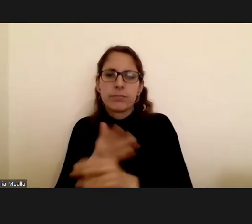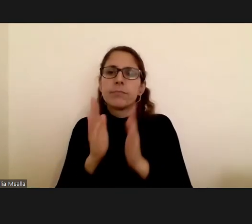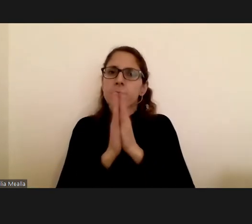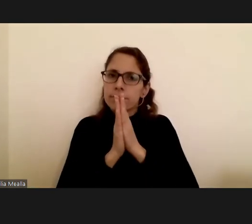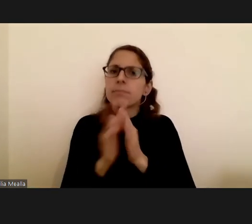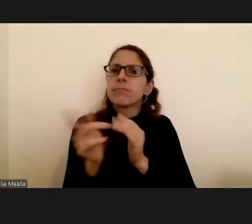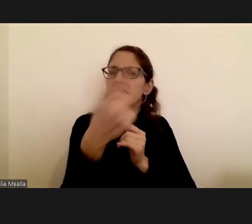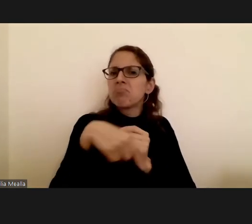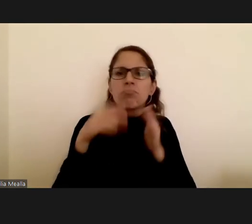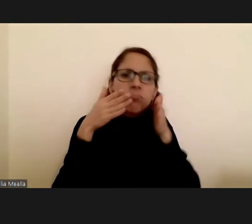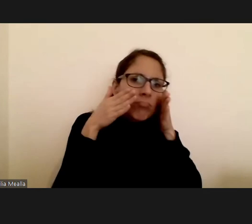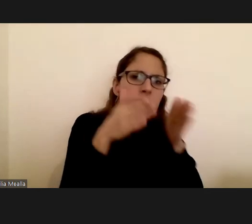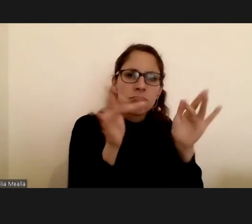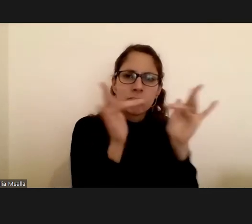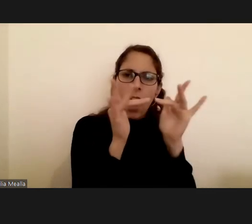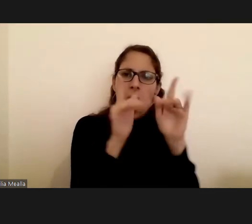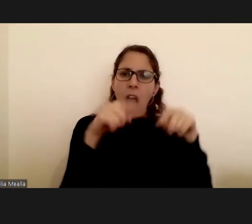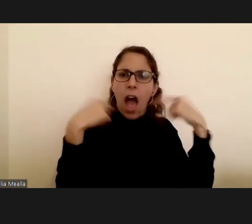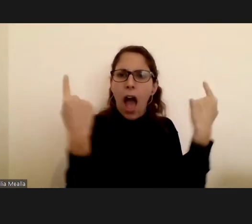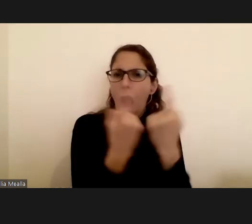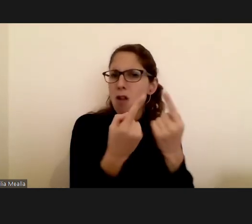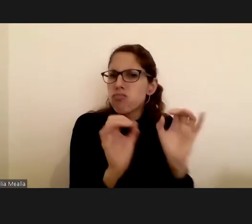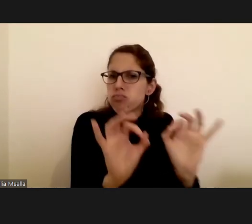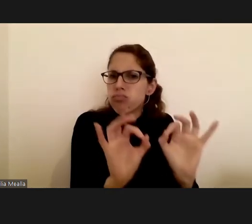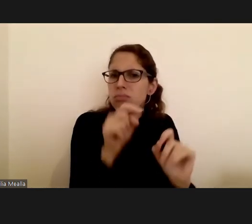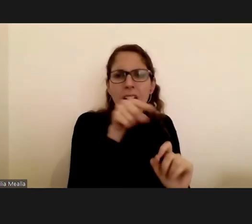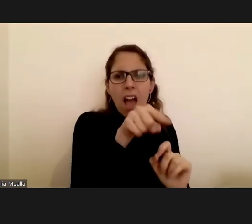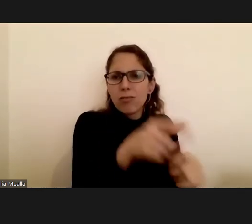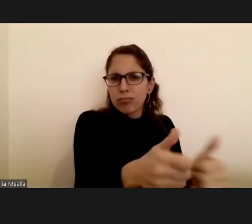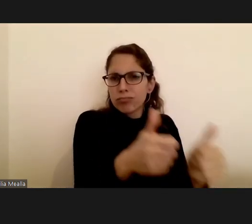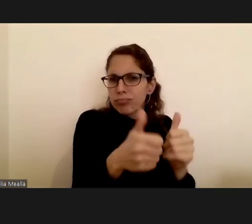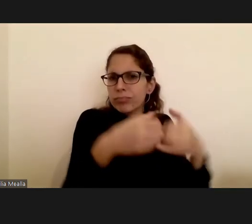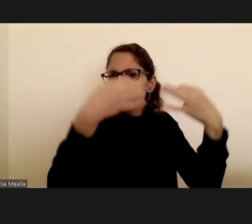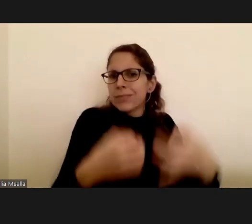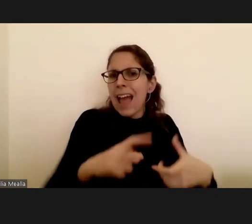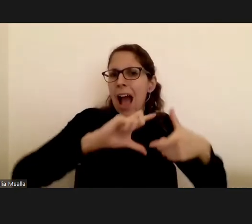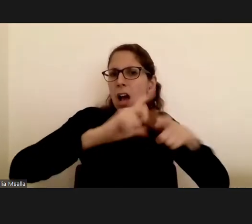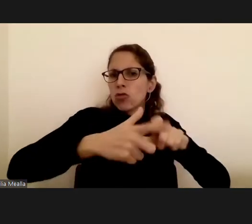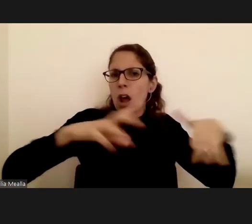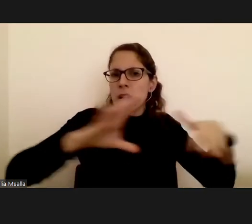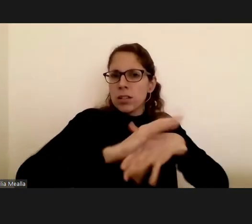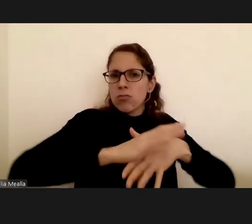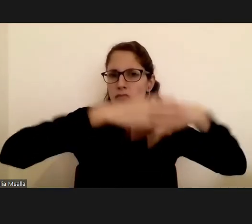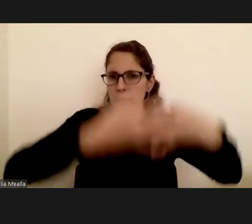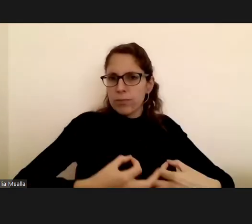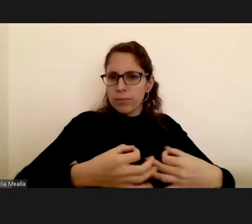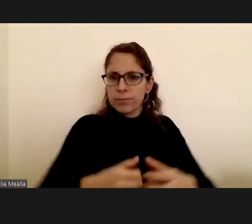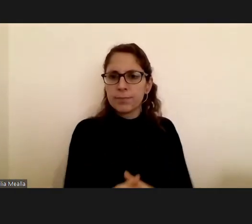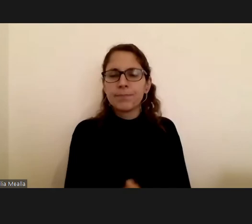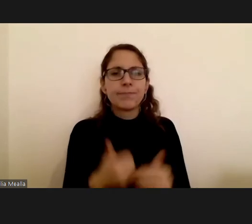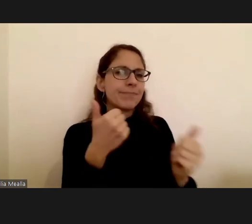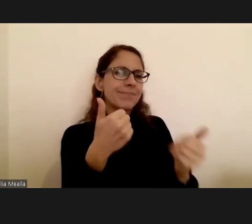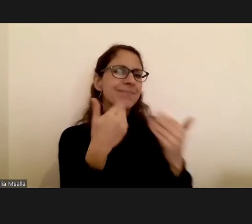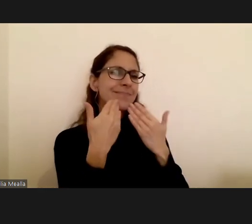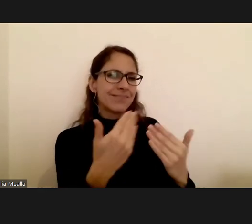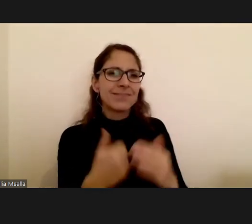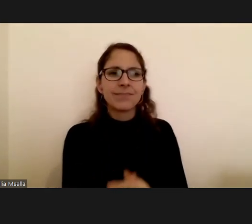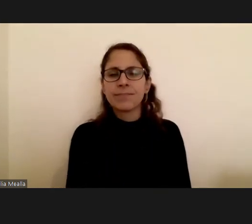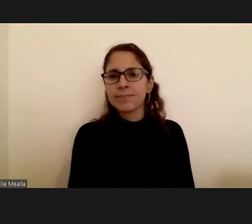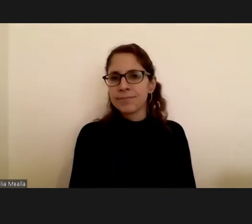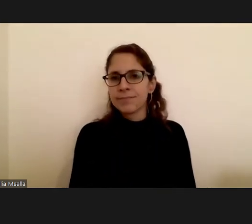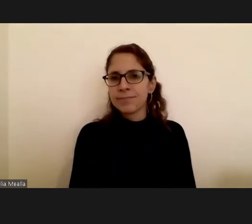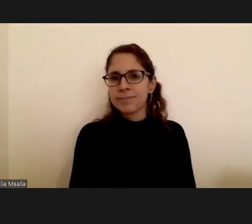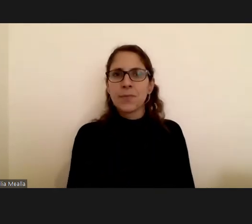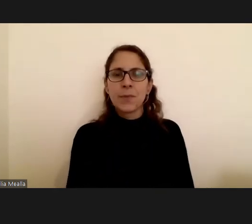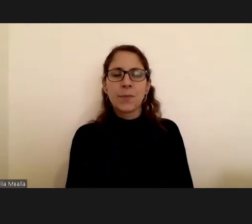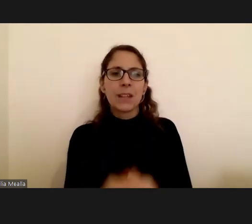contenido que está en el aula virtual, que es suficiente con eso. Gracias, profe, muy amable. De nada. Chao, gracias, Bueno,